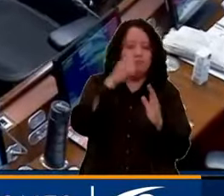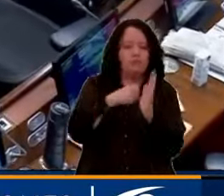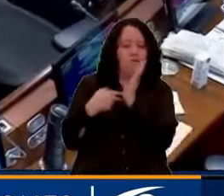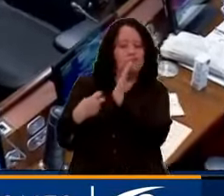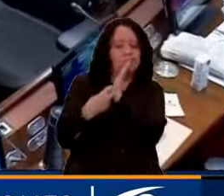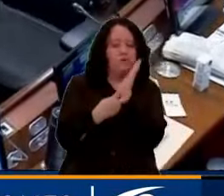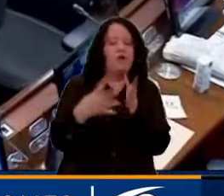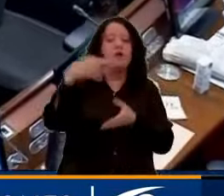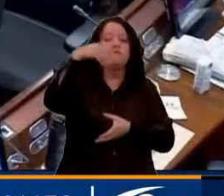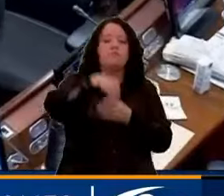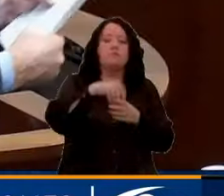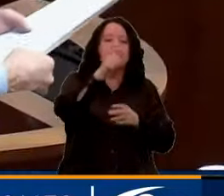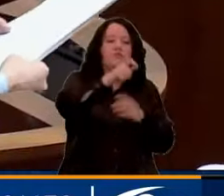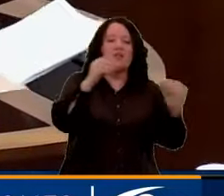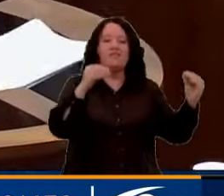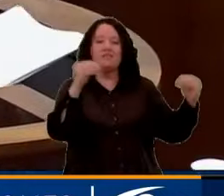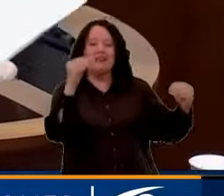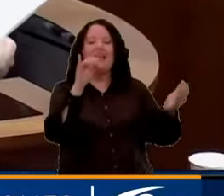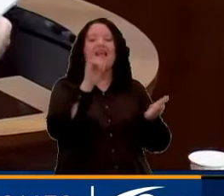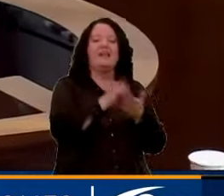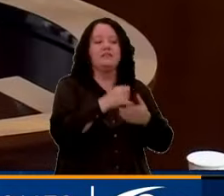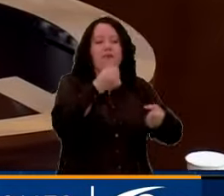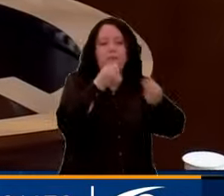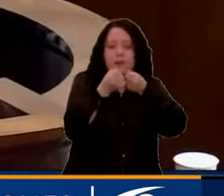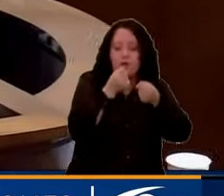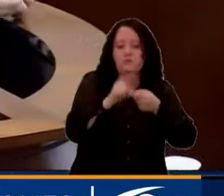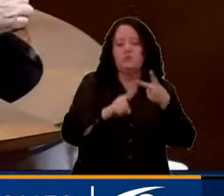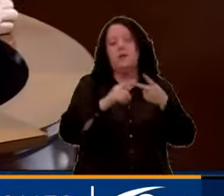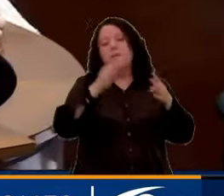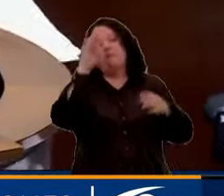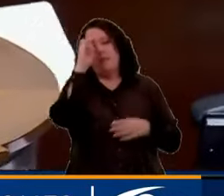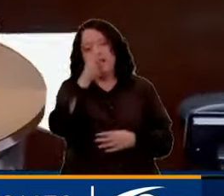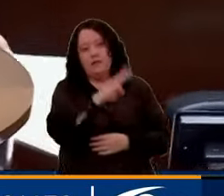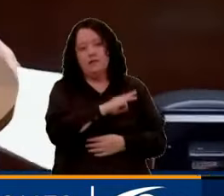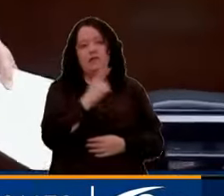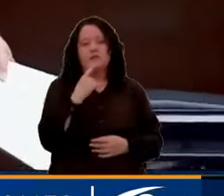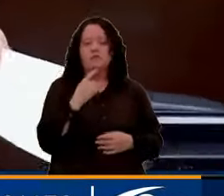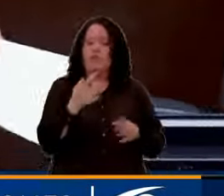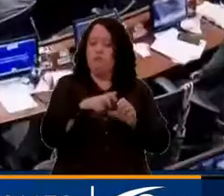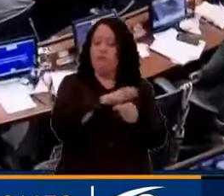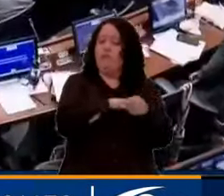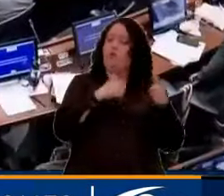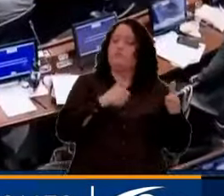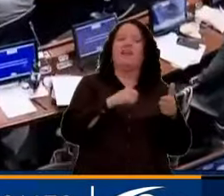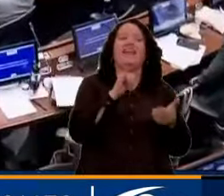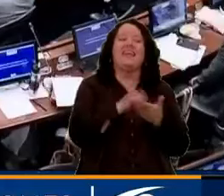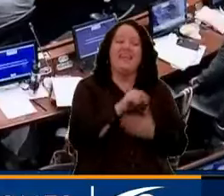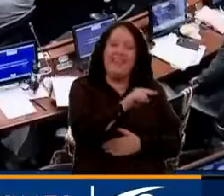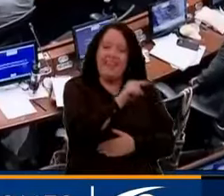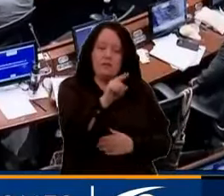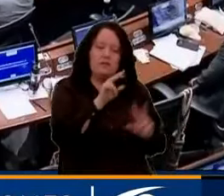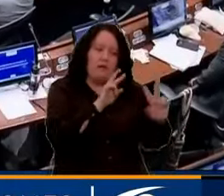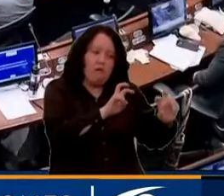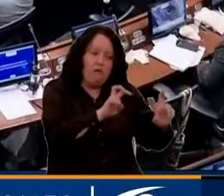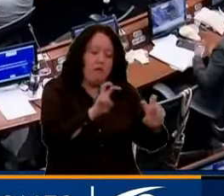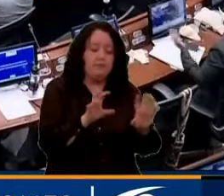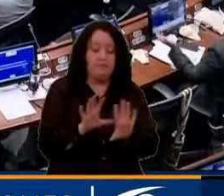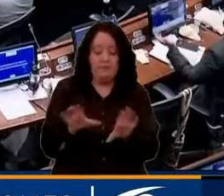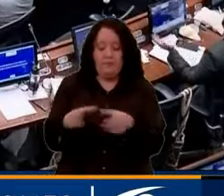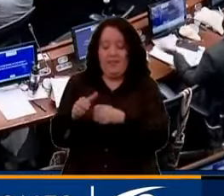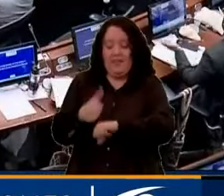de la oposición, a periodistas y también a militares en uso del Buen Retiro, en donde al parecer la Dirección de Inteligencia